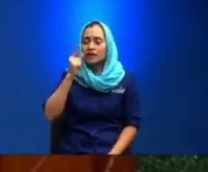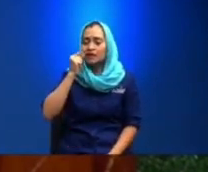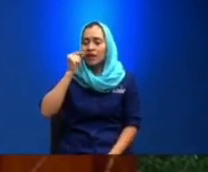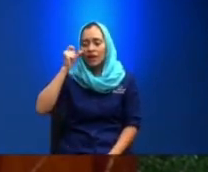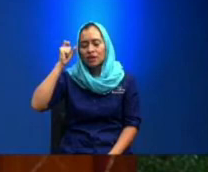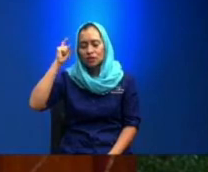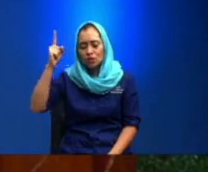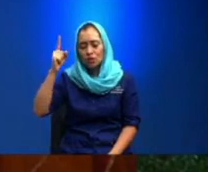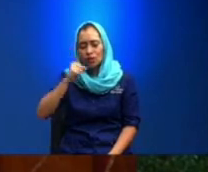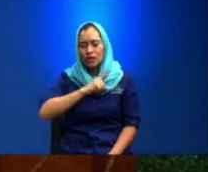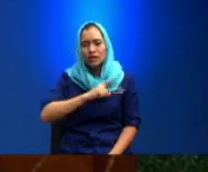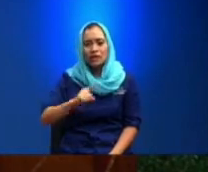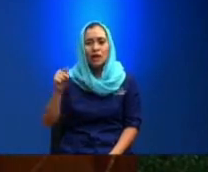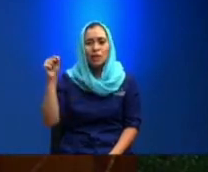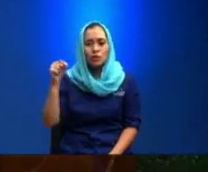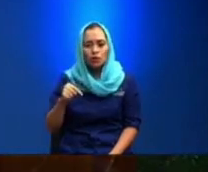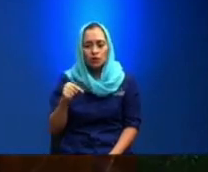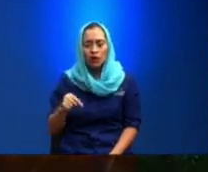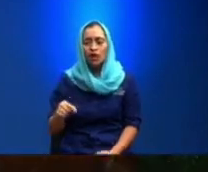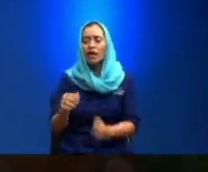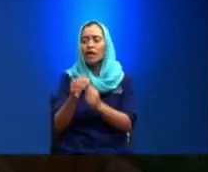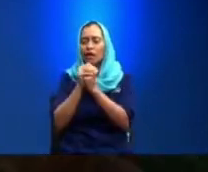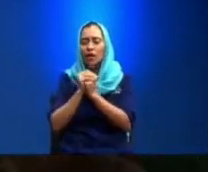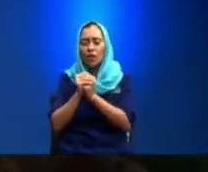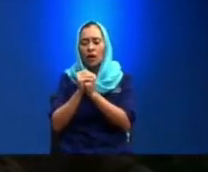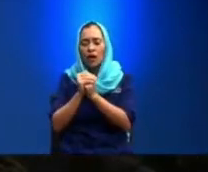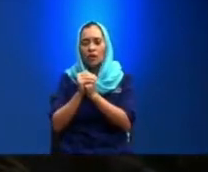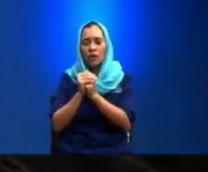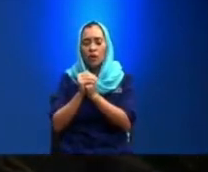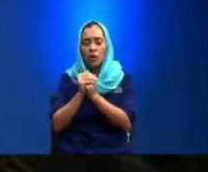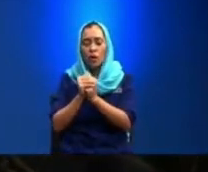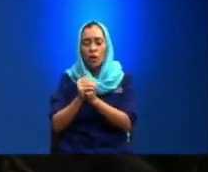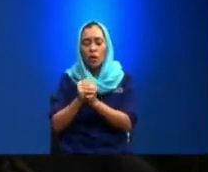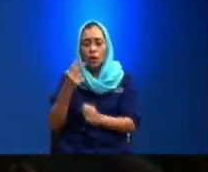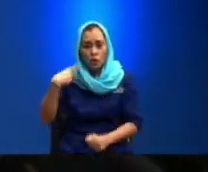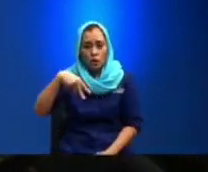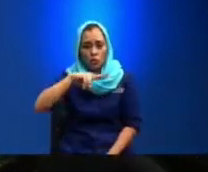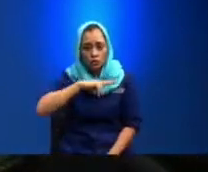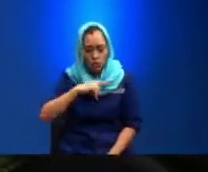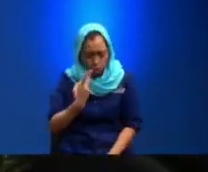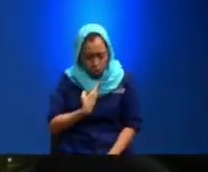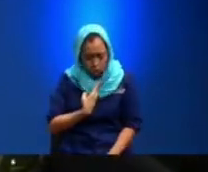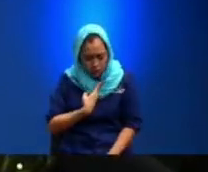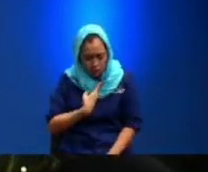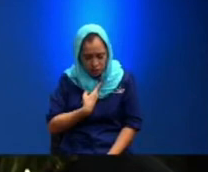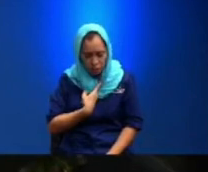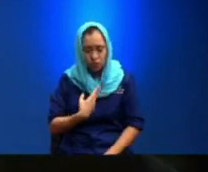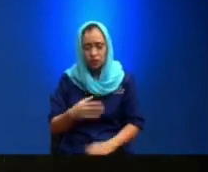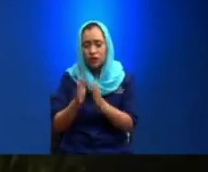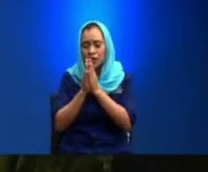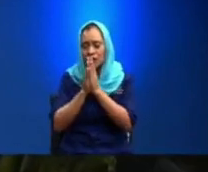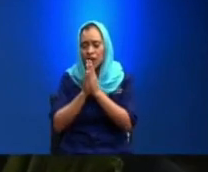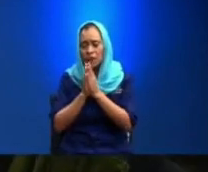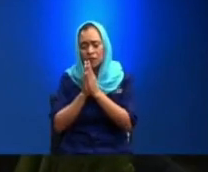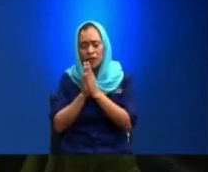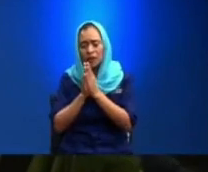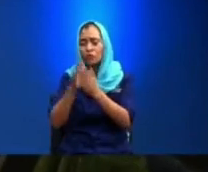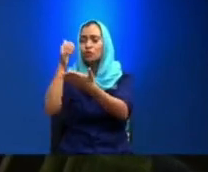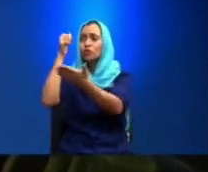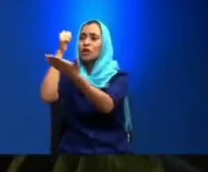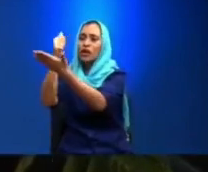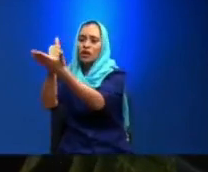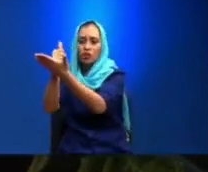estamos elevando una oración por nosotros mismos suplicantes ayuda en un señor para ser